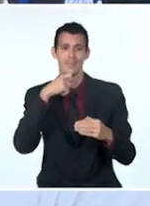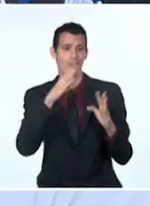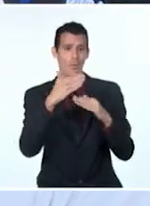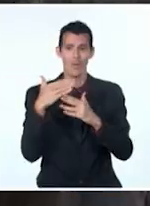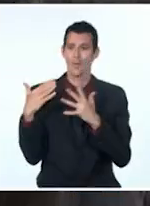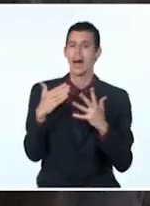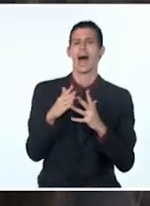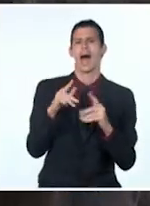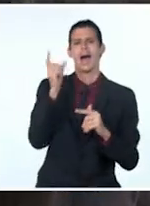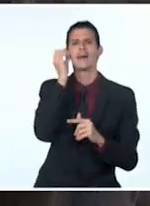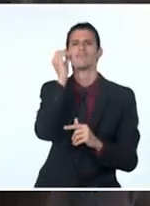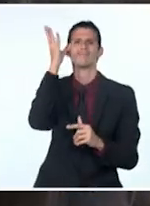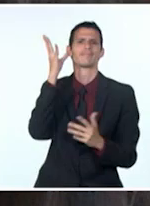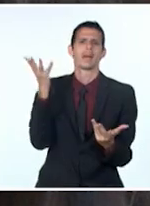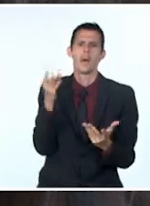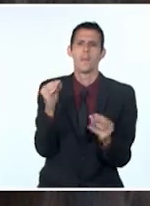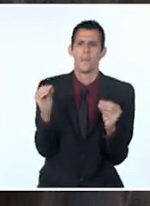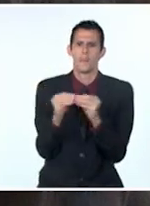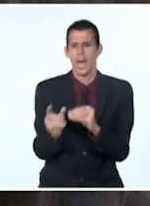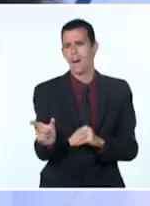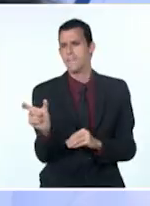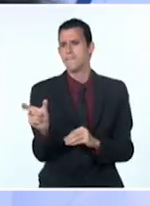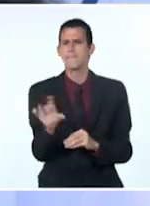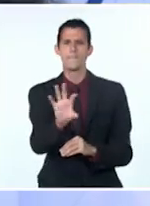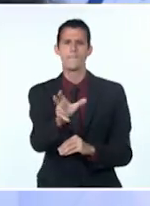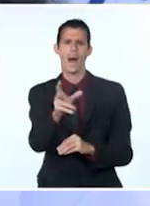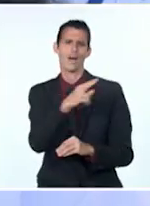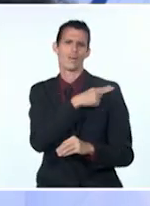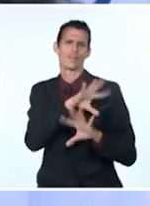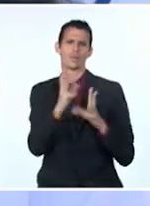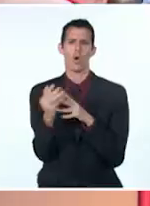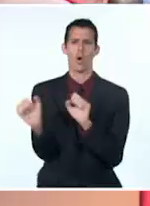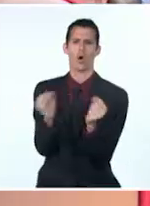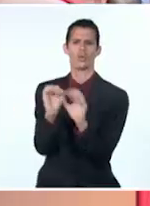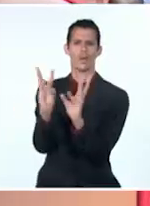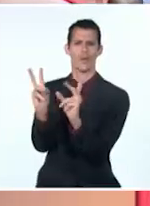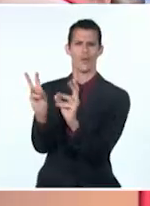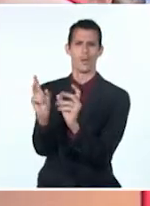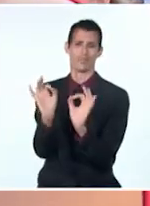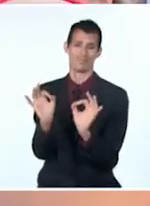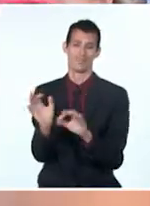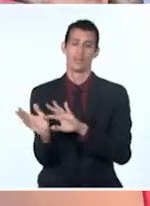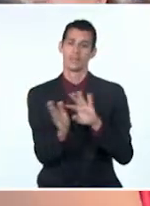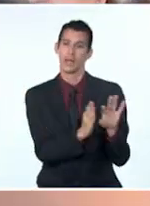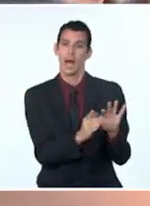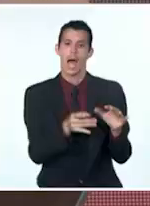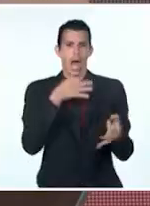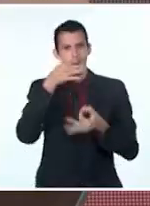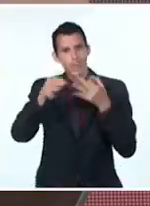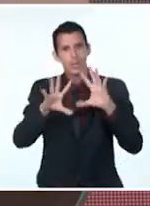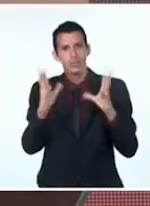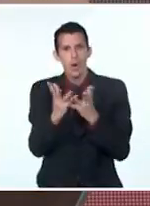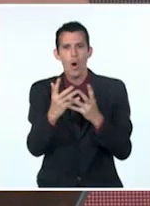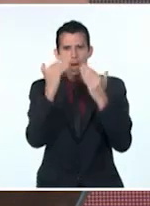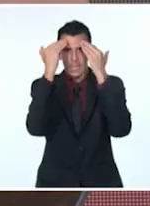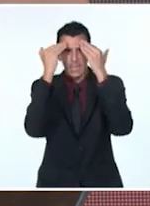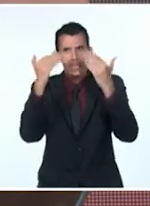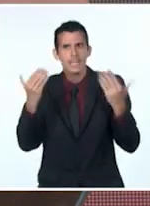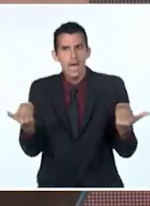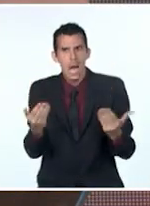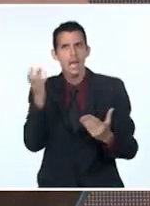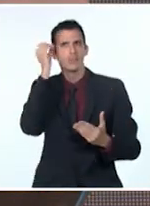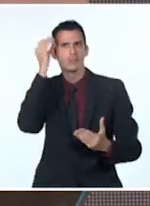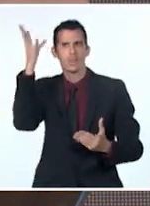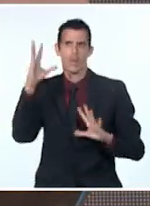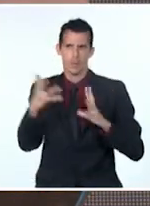campaña Joven Club por Cuba defiende la visión de estas instituciones como habilitadoras de las tecnologías digitales. Por tener los Joven Club